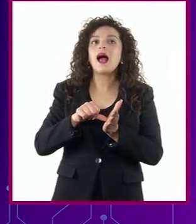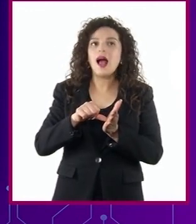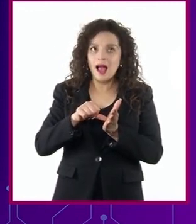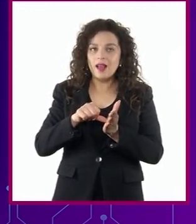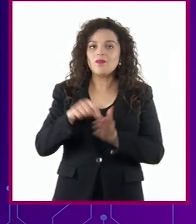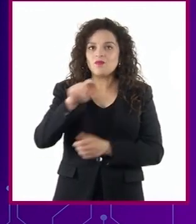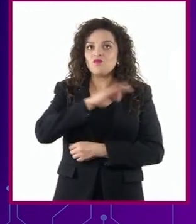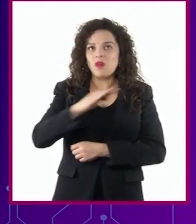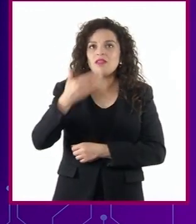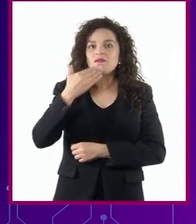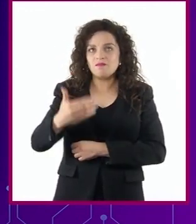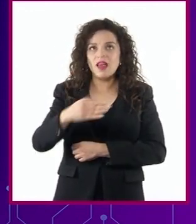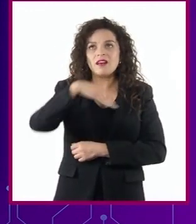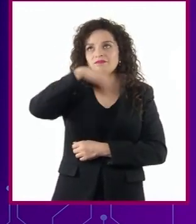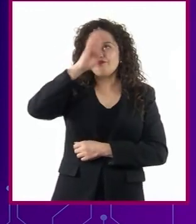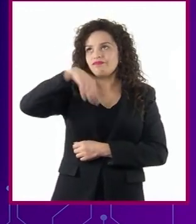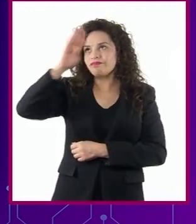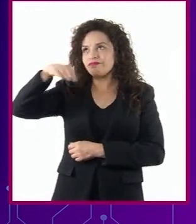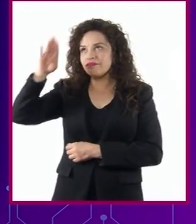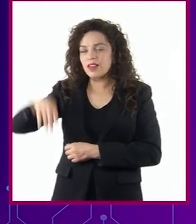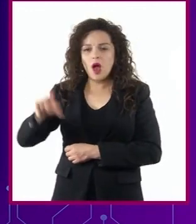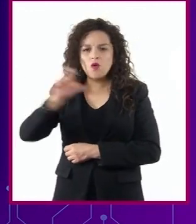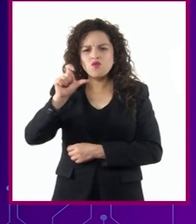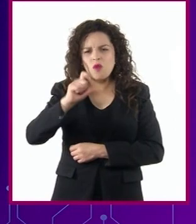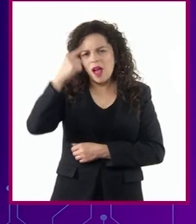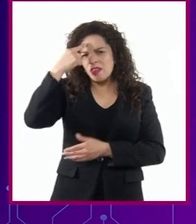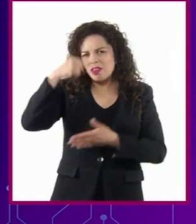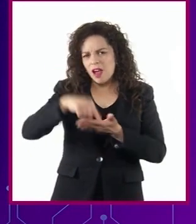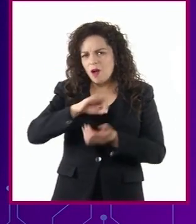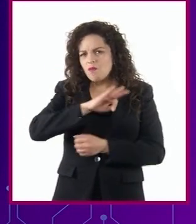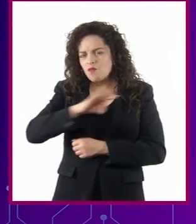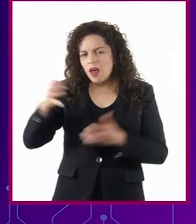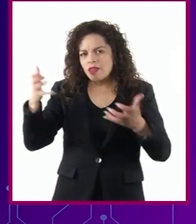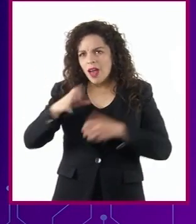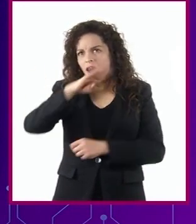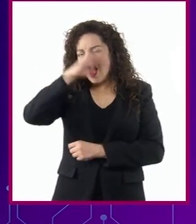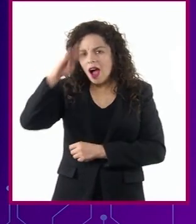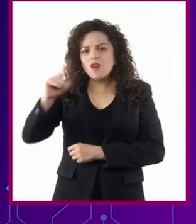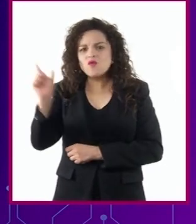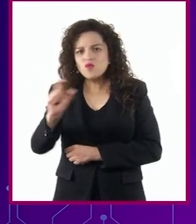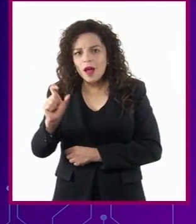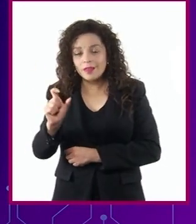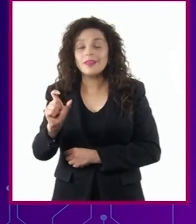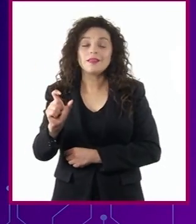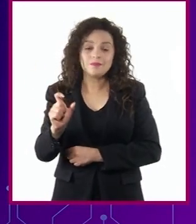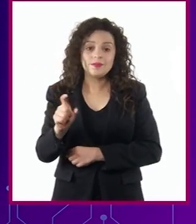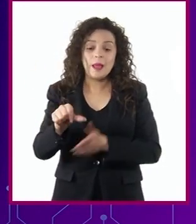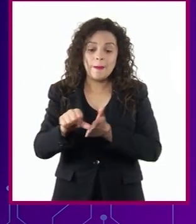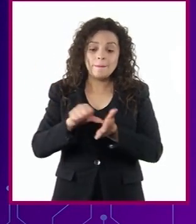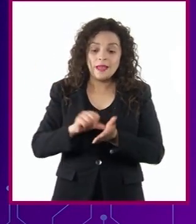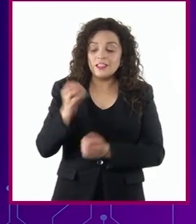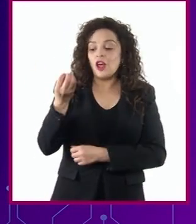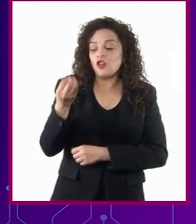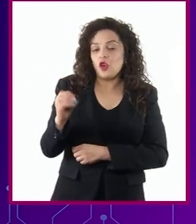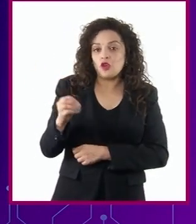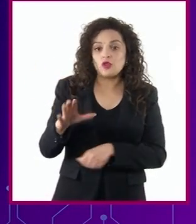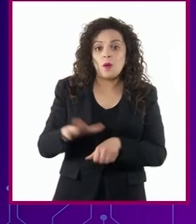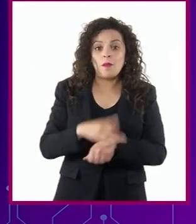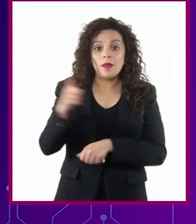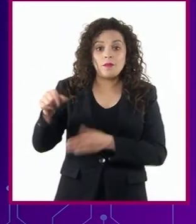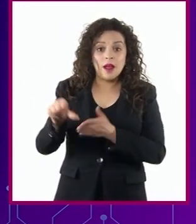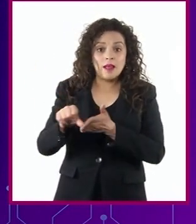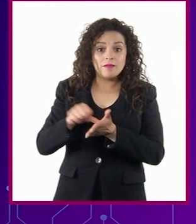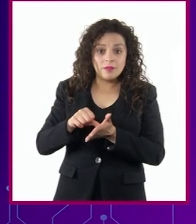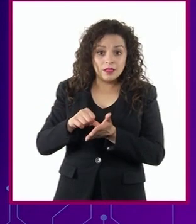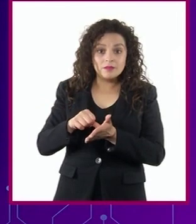¿Cuándo piensan que podría hacer esto? Claro, esta actividad podría llevarse a cabo en octubre, dado que es el mes en